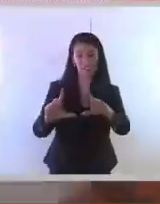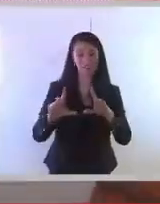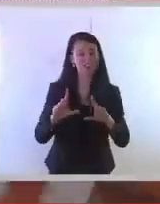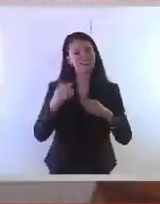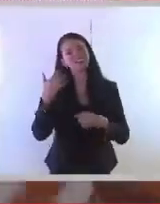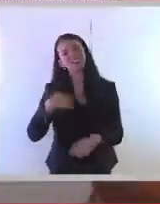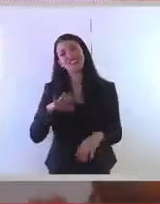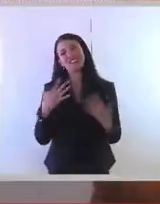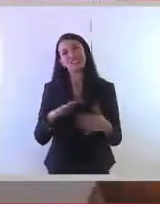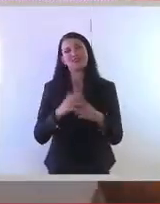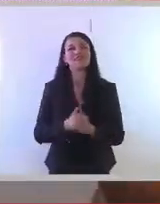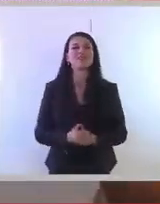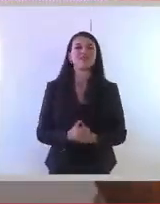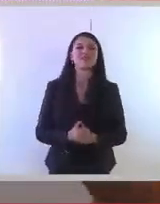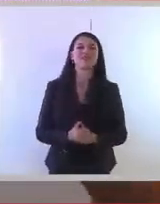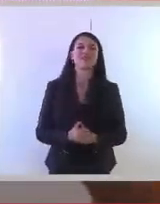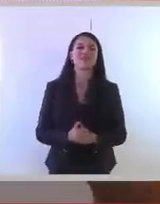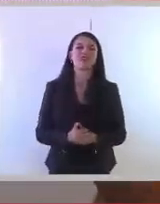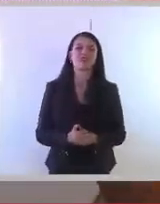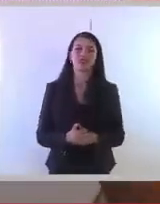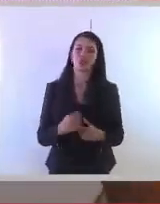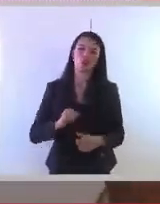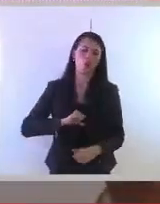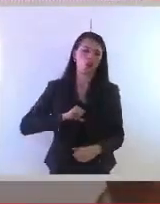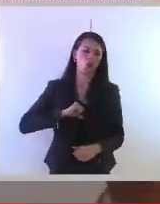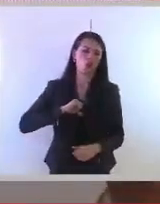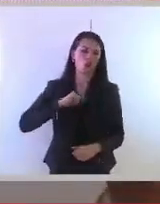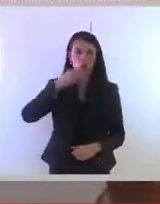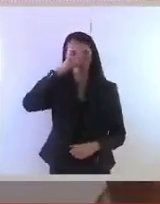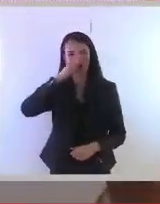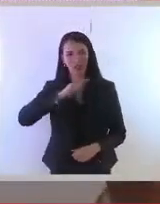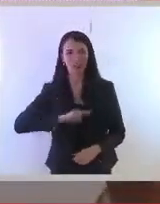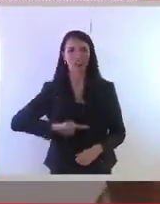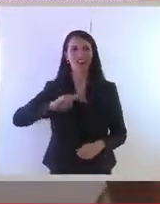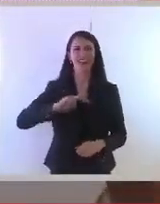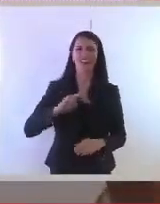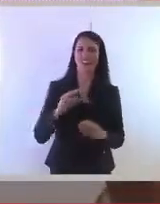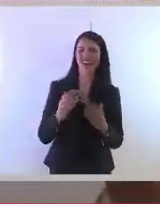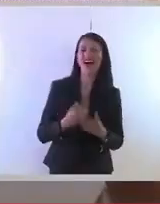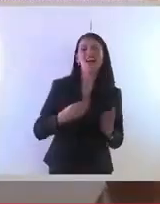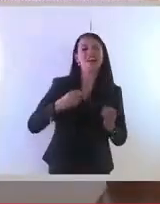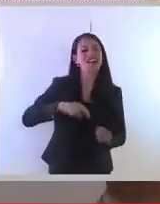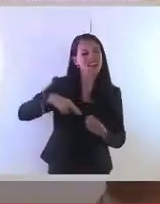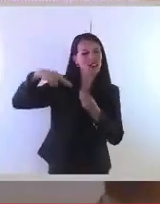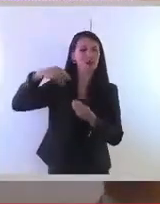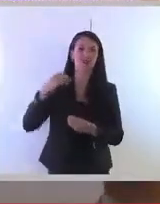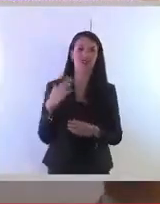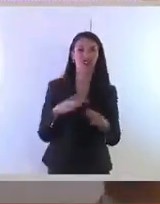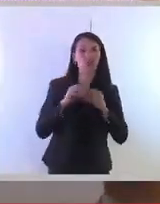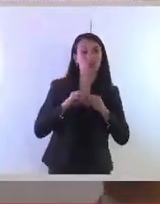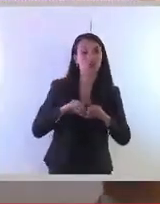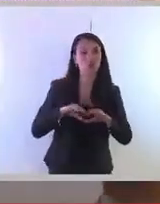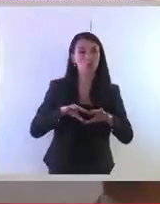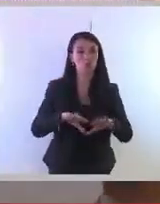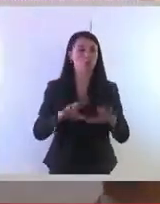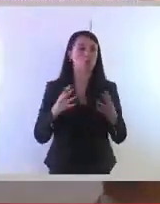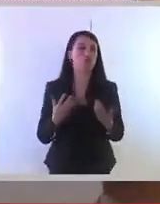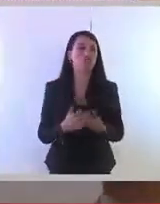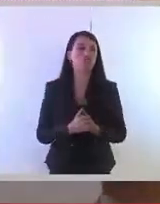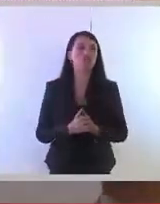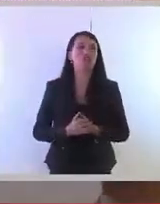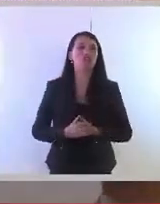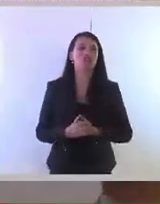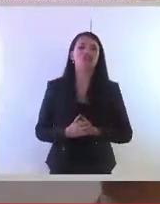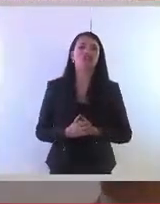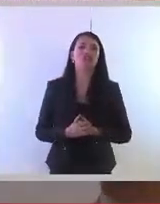pública. Soy una orgullosa hija de la educación pública, desde la escuela hasta el posgrado.